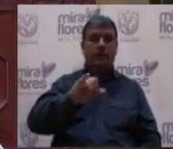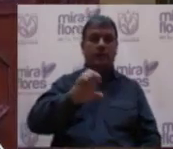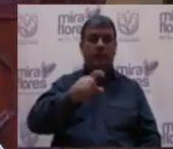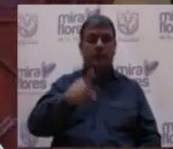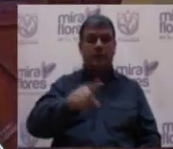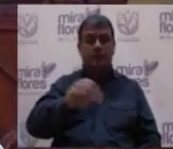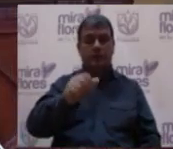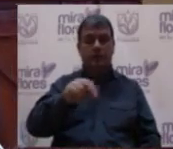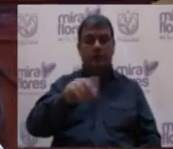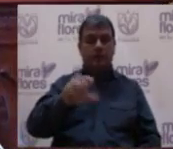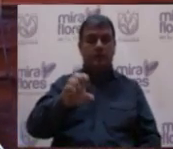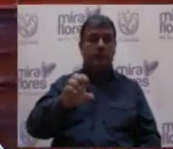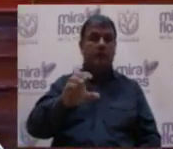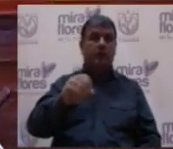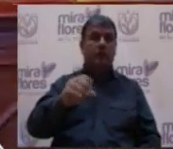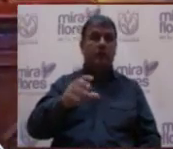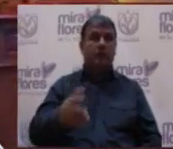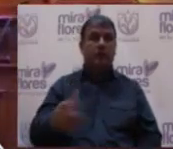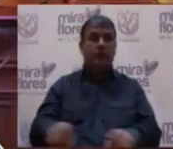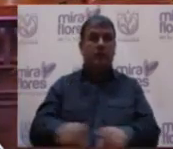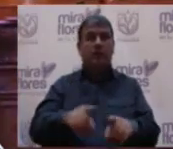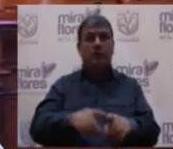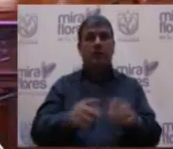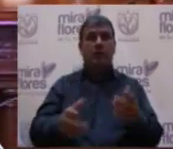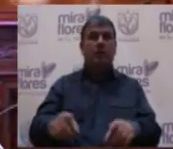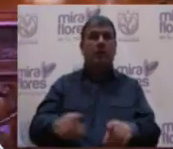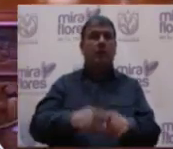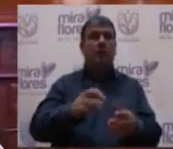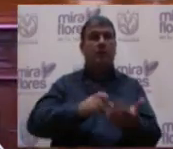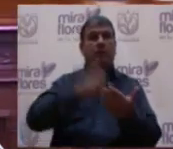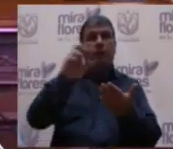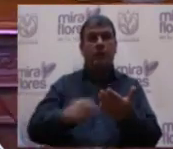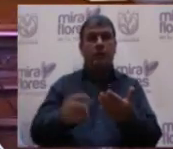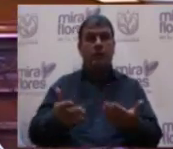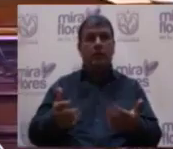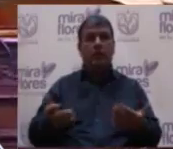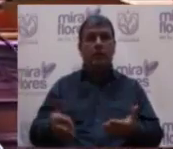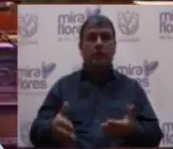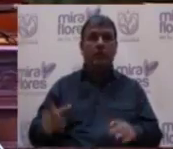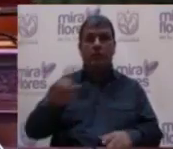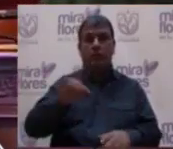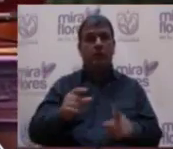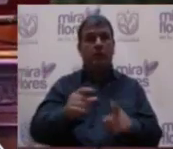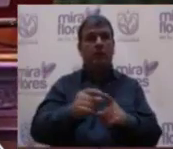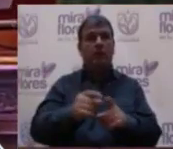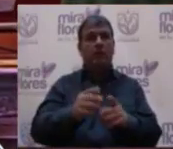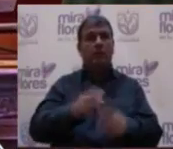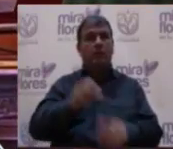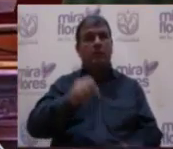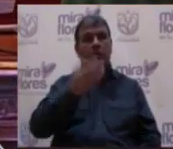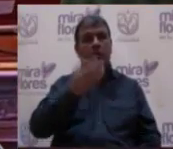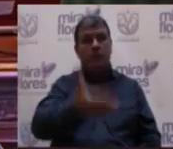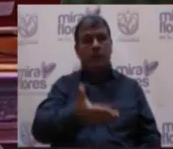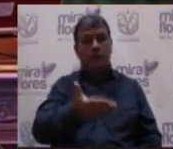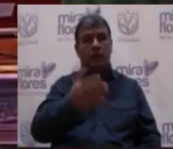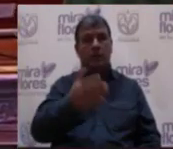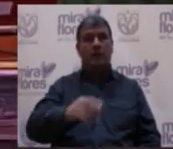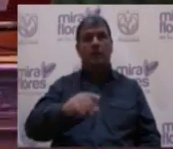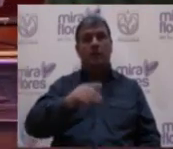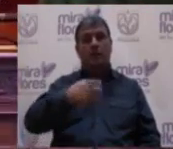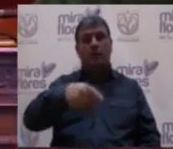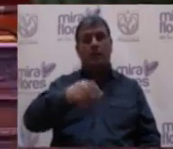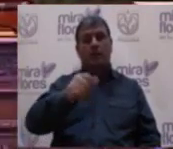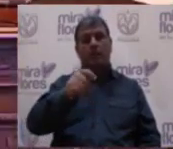municipio de Miraflores. De igual manera que con el anterior proyecto, ofrezco el uso de la palabra. Tiene la palabra la